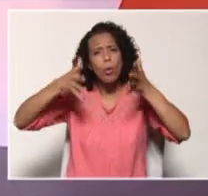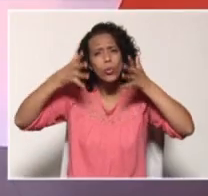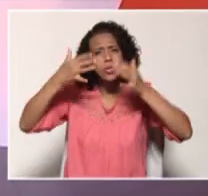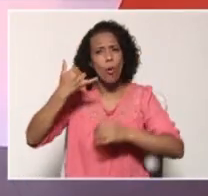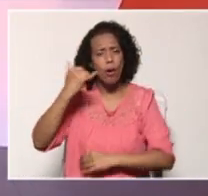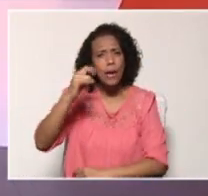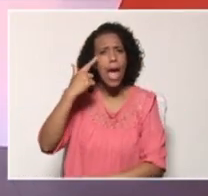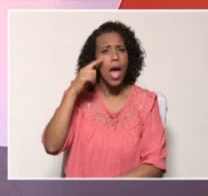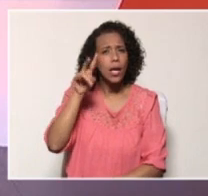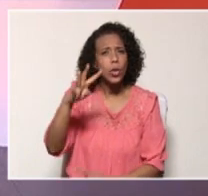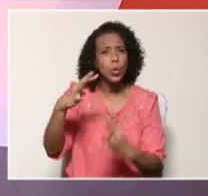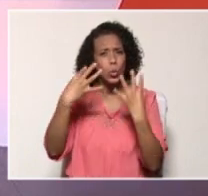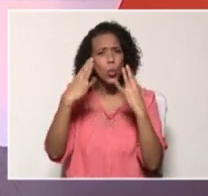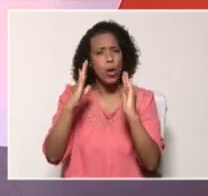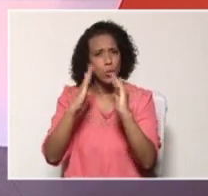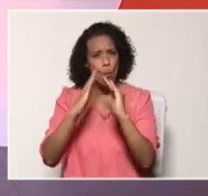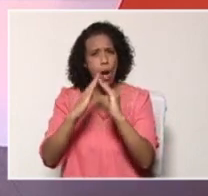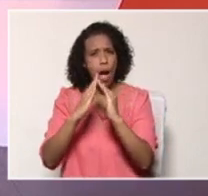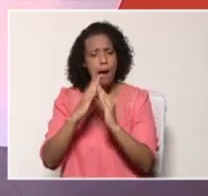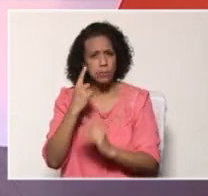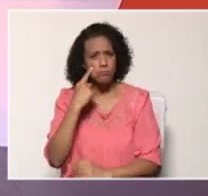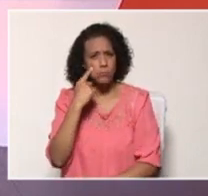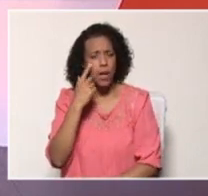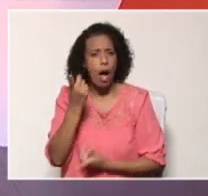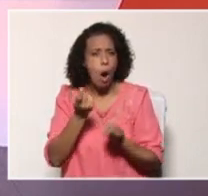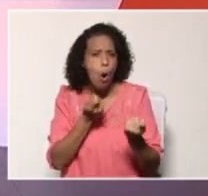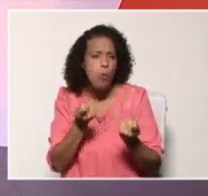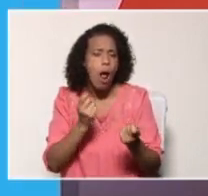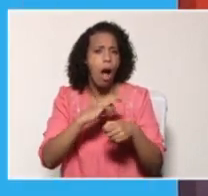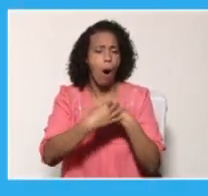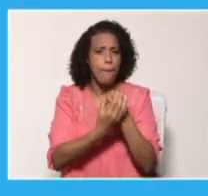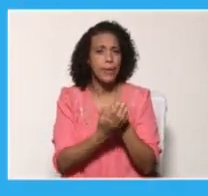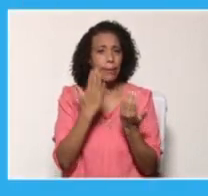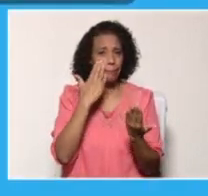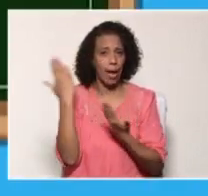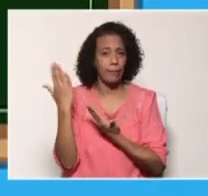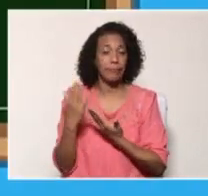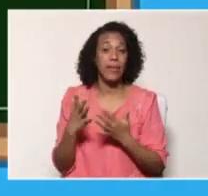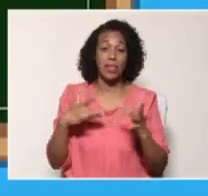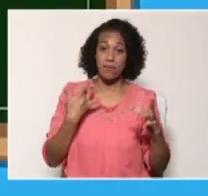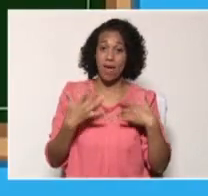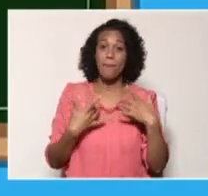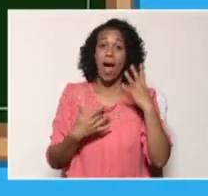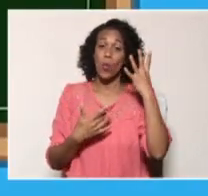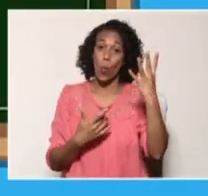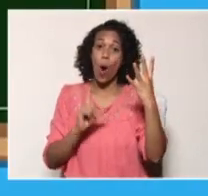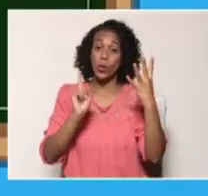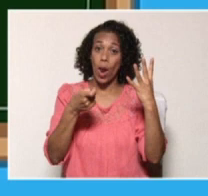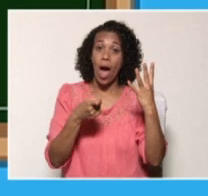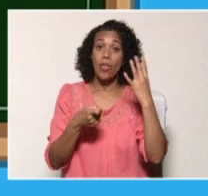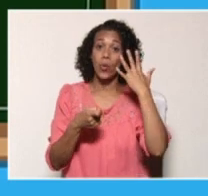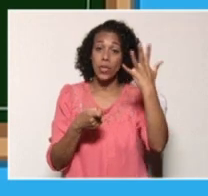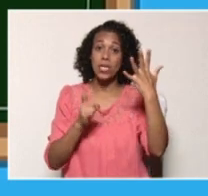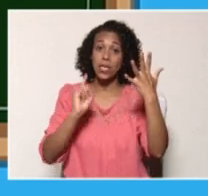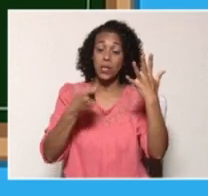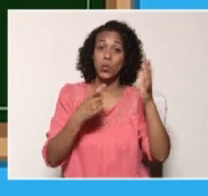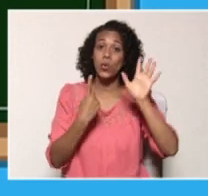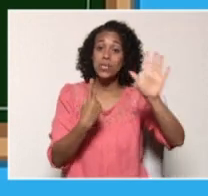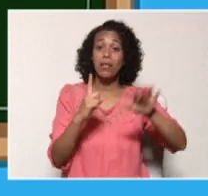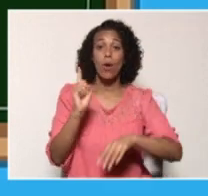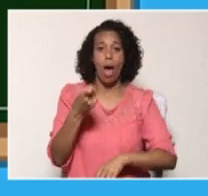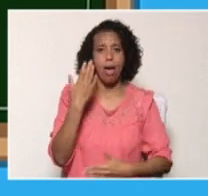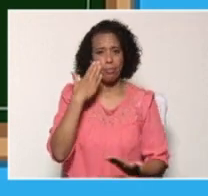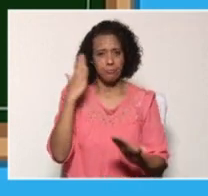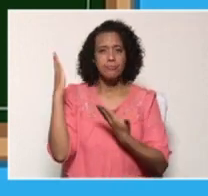recomendaciones que tú tienes para conservar, manipular los alimentos? Vamos entonces con las actividades para cuarto, quinto y sexto grado, Miriam.